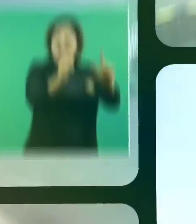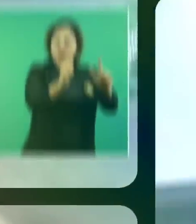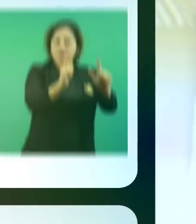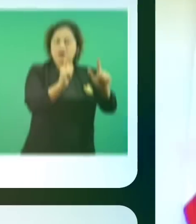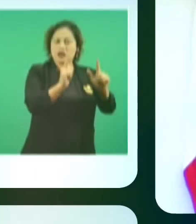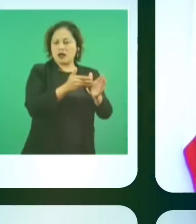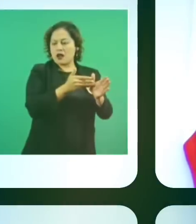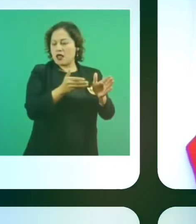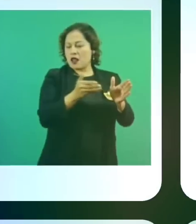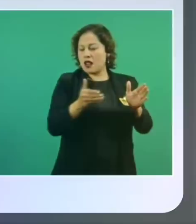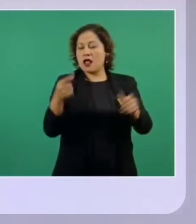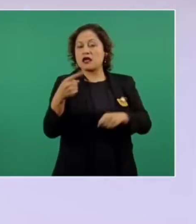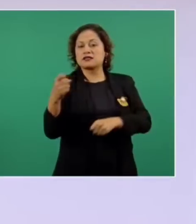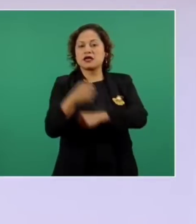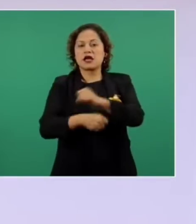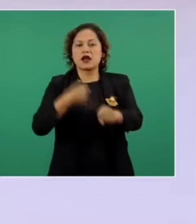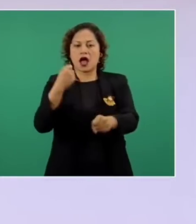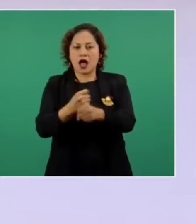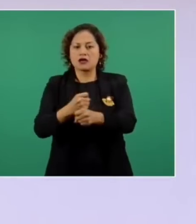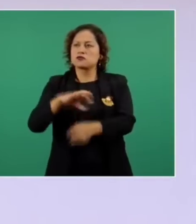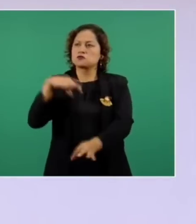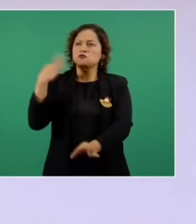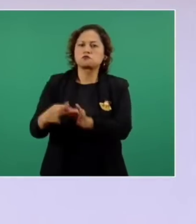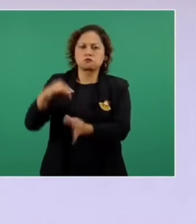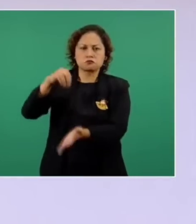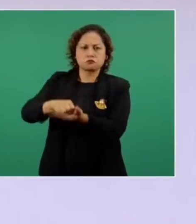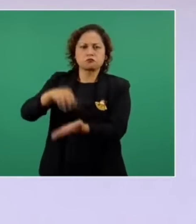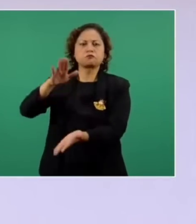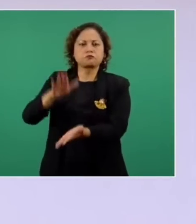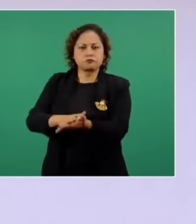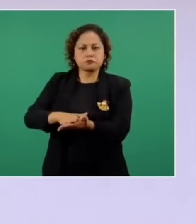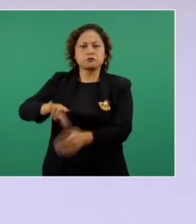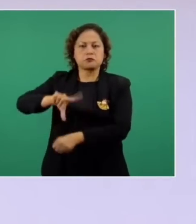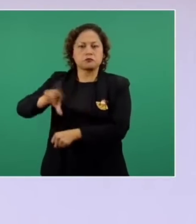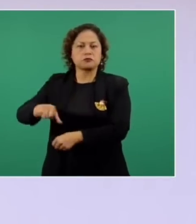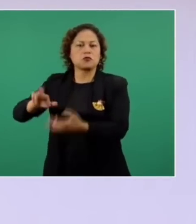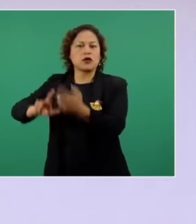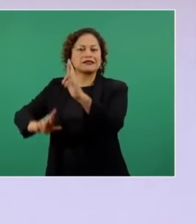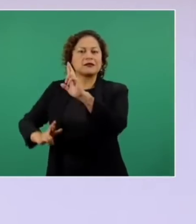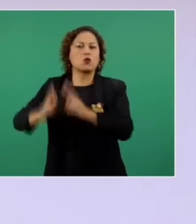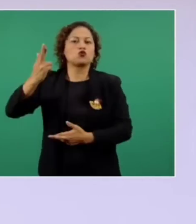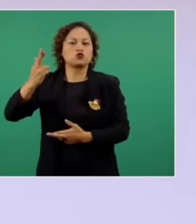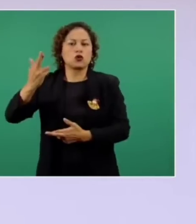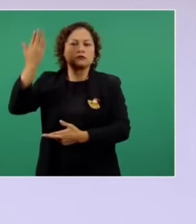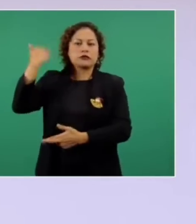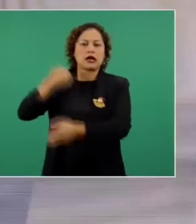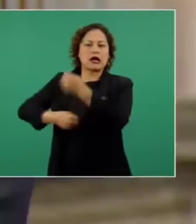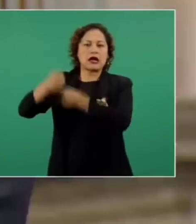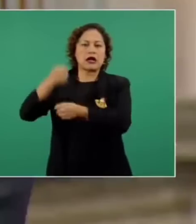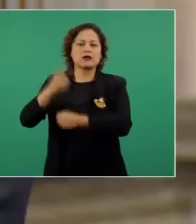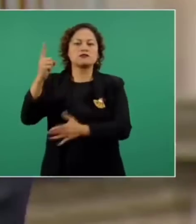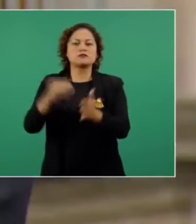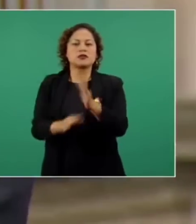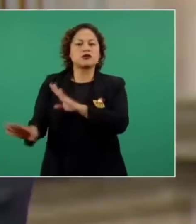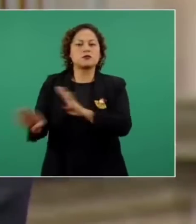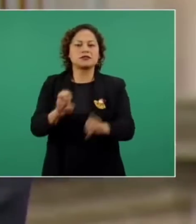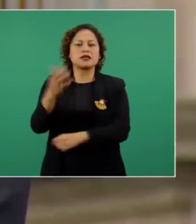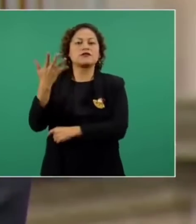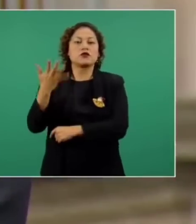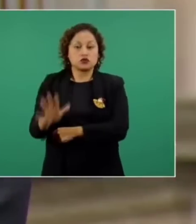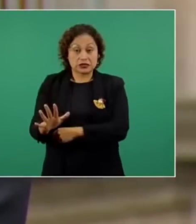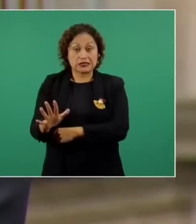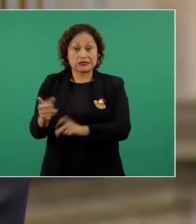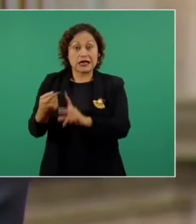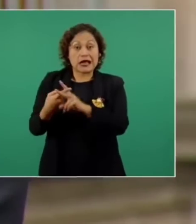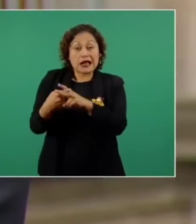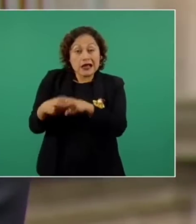buenas noticias para México este proyecto es único en el mundo y obviamente pertenece